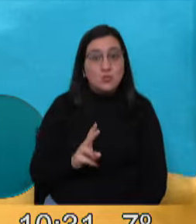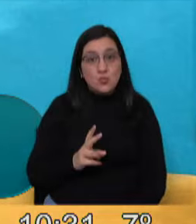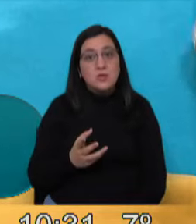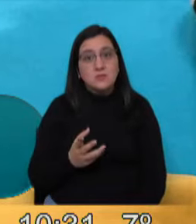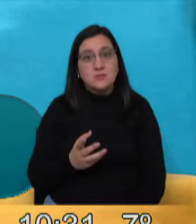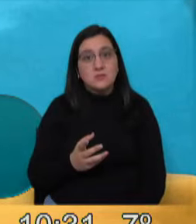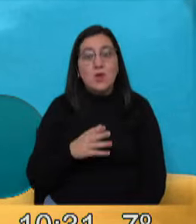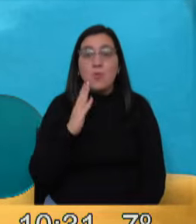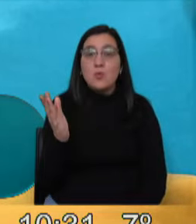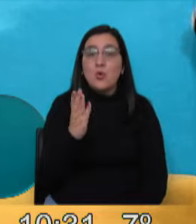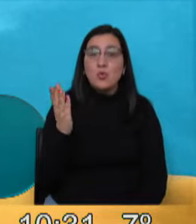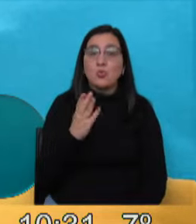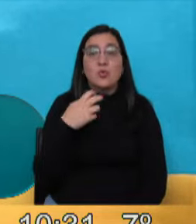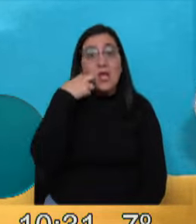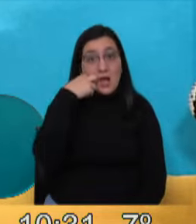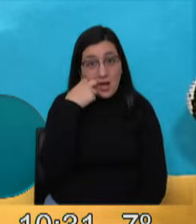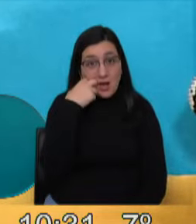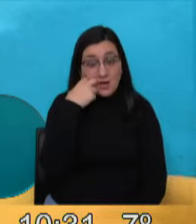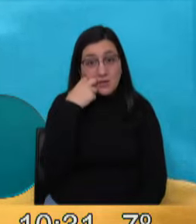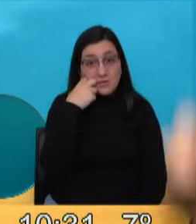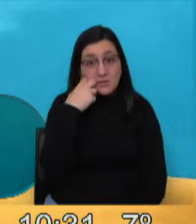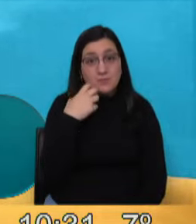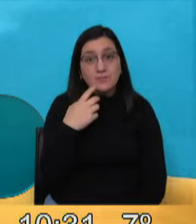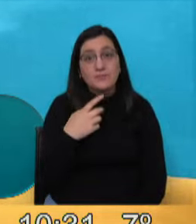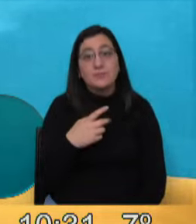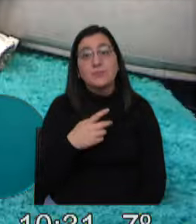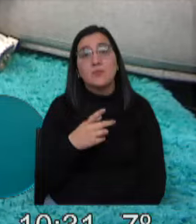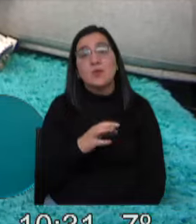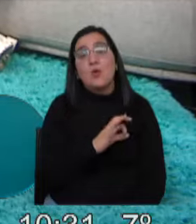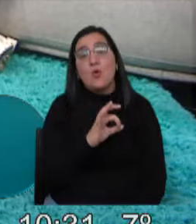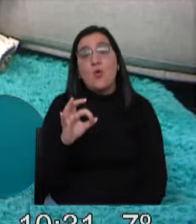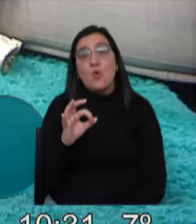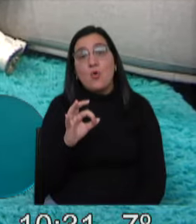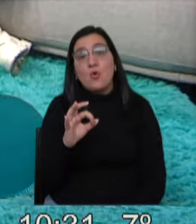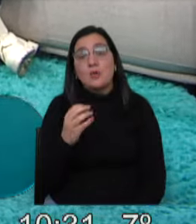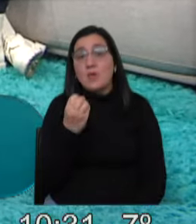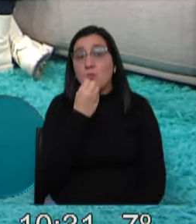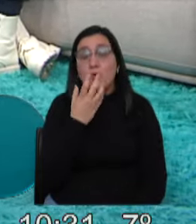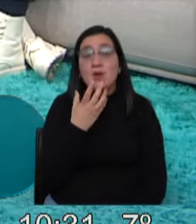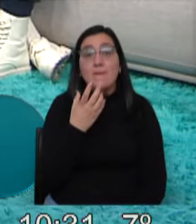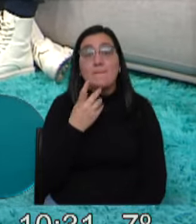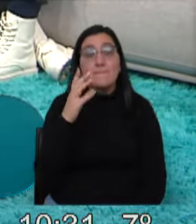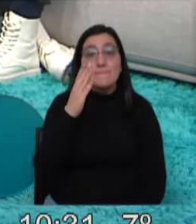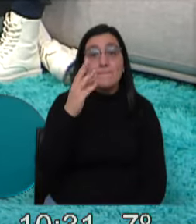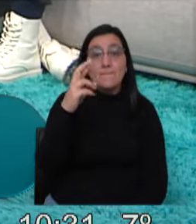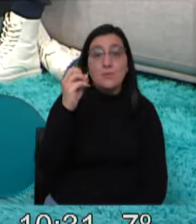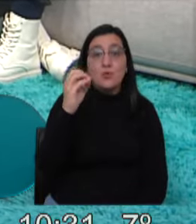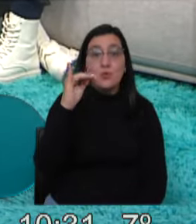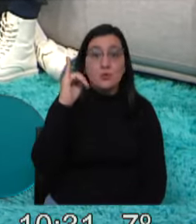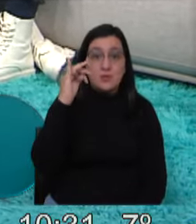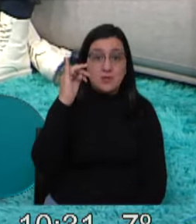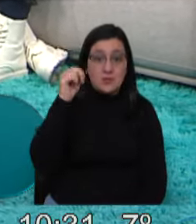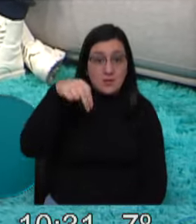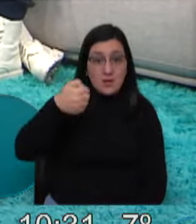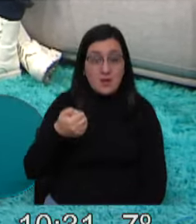antioxidantes, productos cárnicos o los que no consumen carne por su estilo de vida, que tengan buen valor proteico. Acuérdense que el colágeno es una proteína,